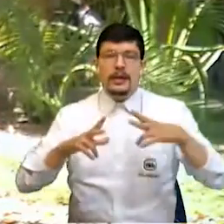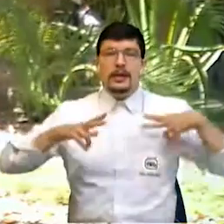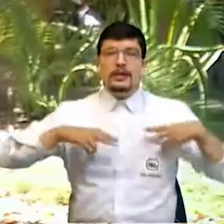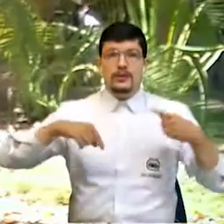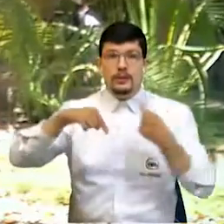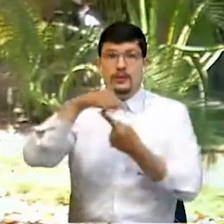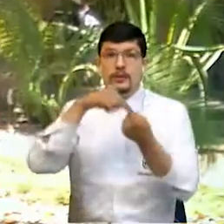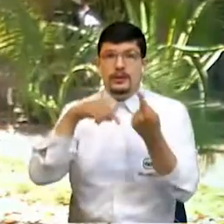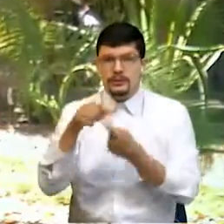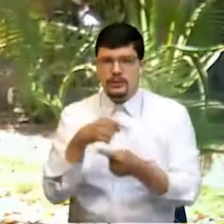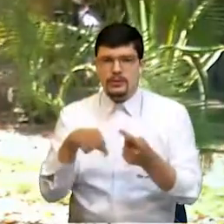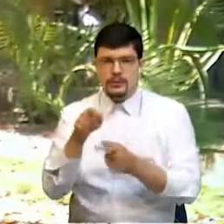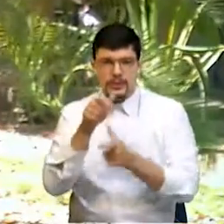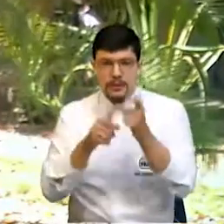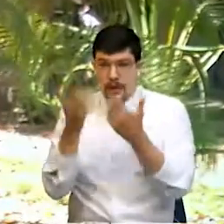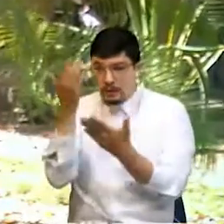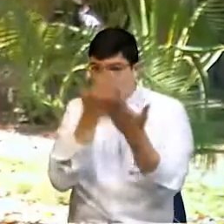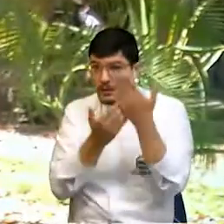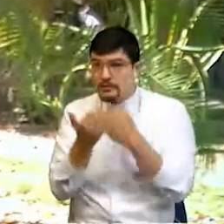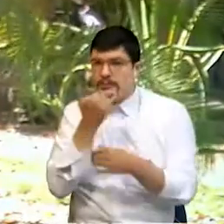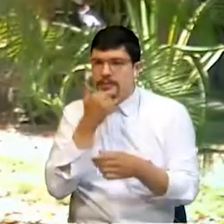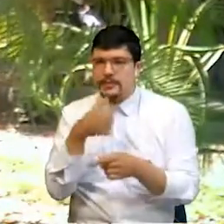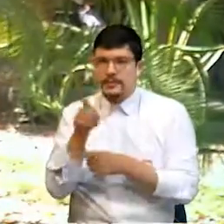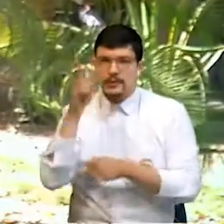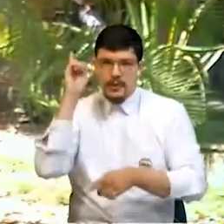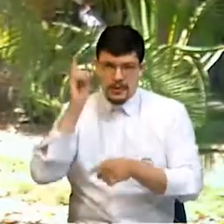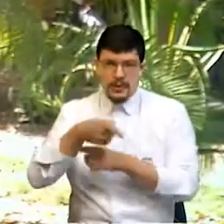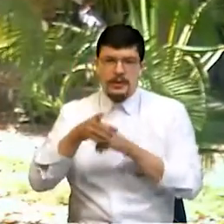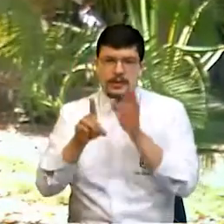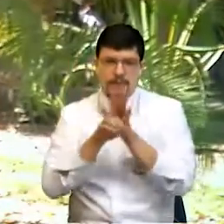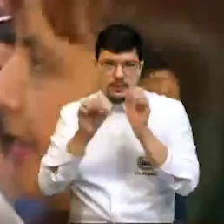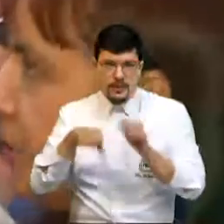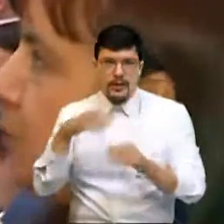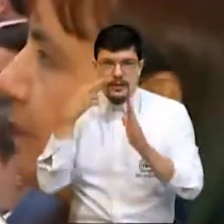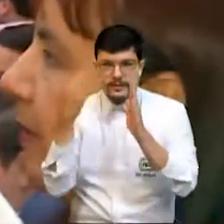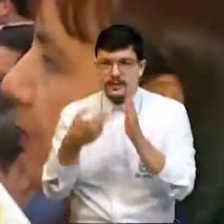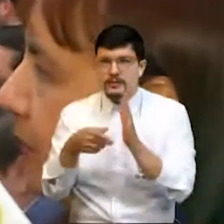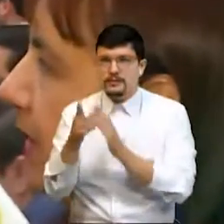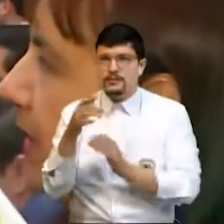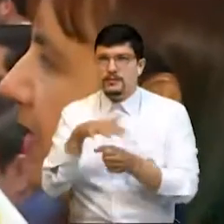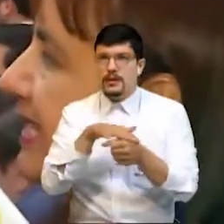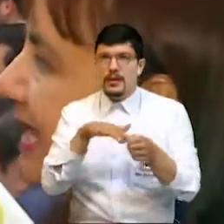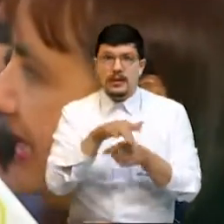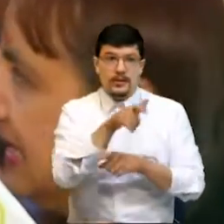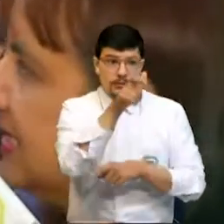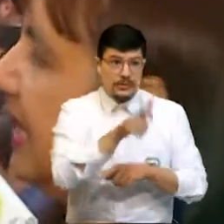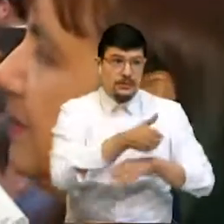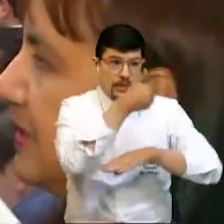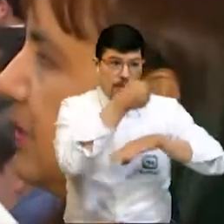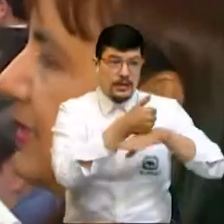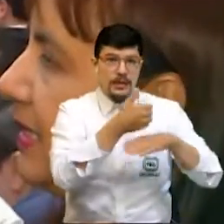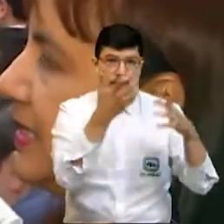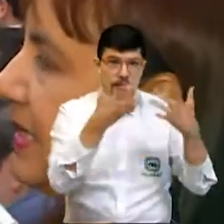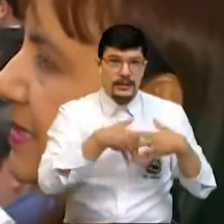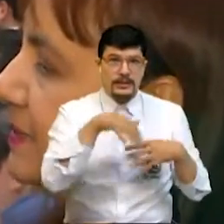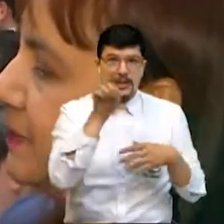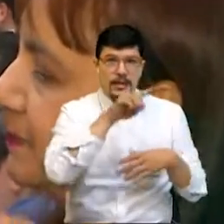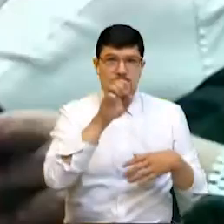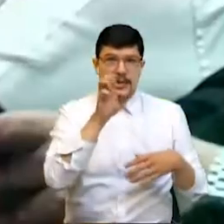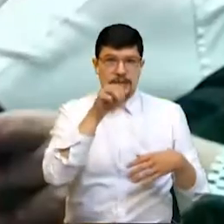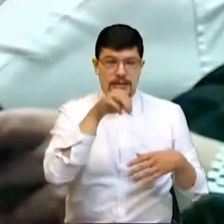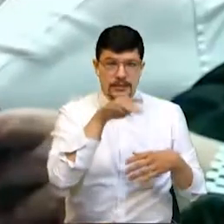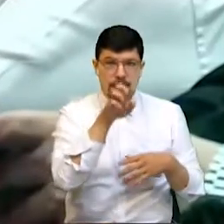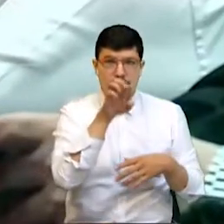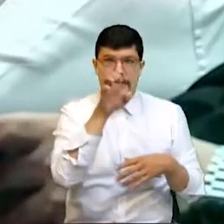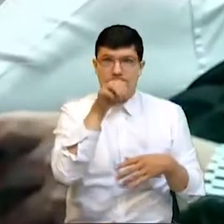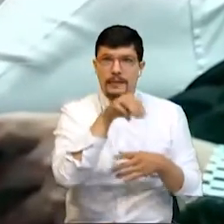turismo, quienes están analizando este decreto para ver sus alcances. El gerente de la empresa electrificadora Sense EPM señaló